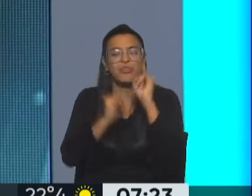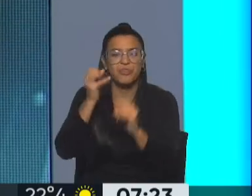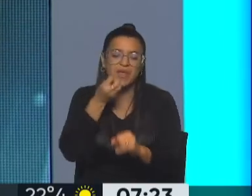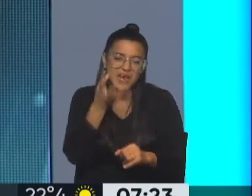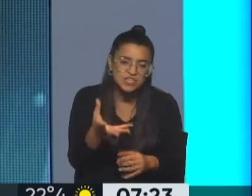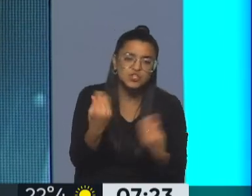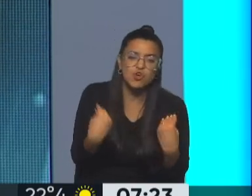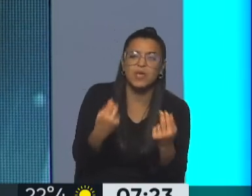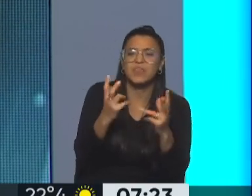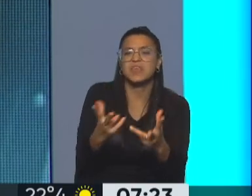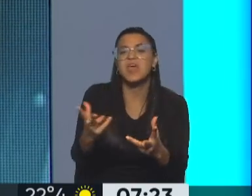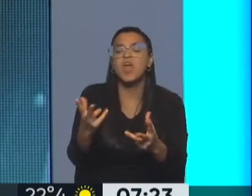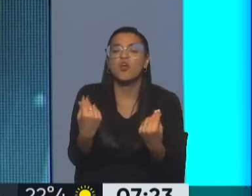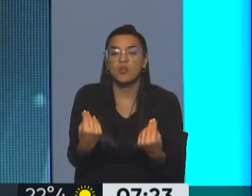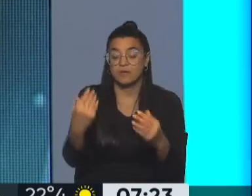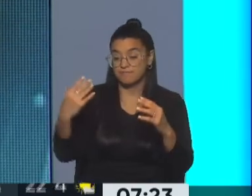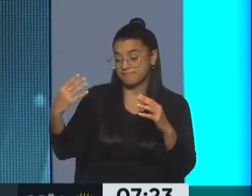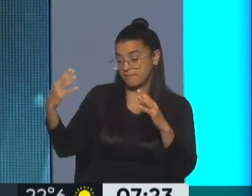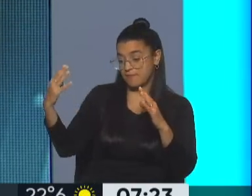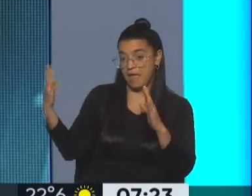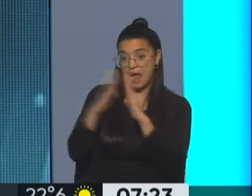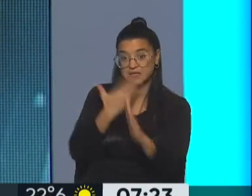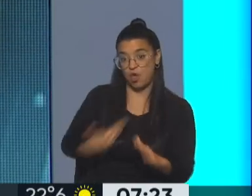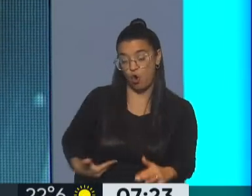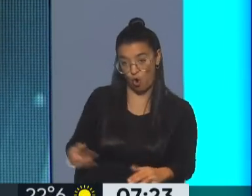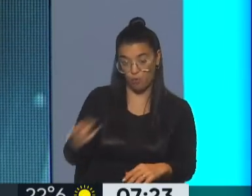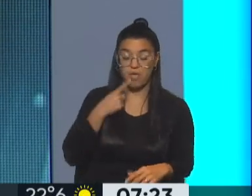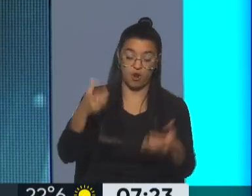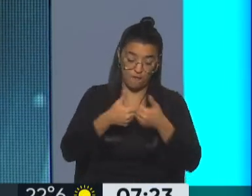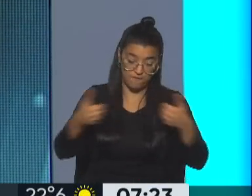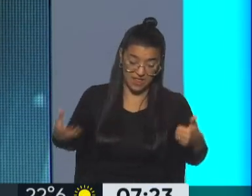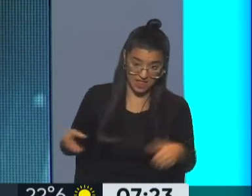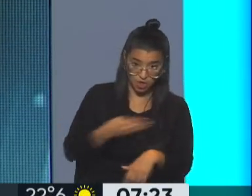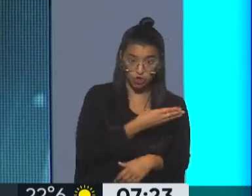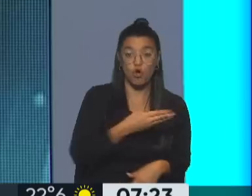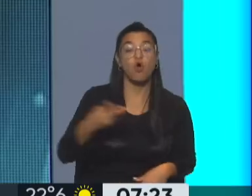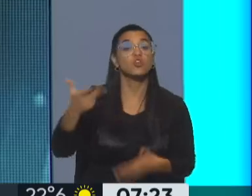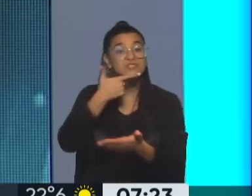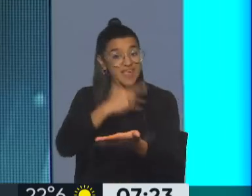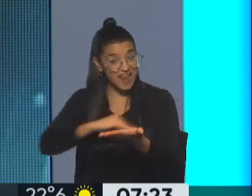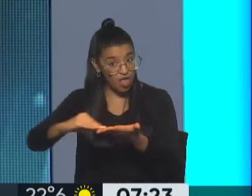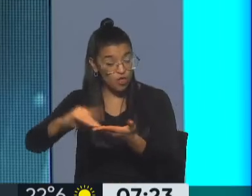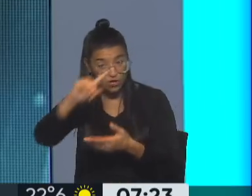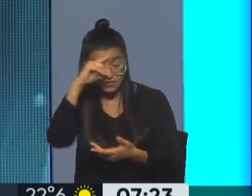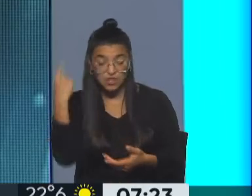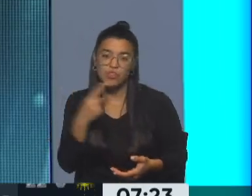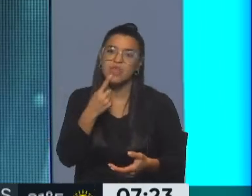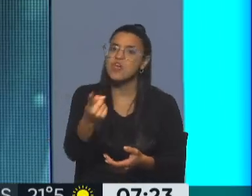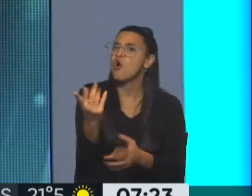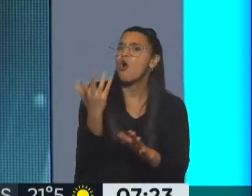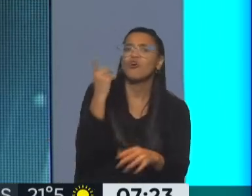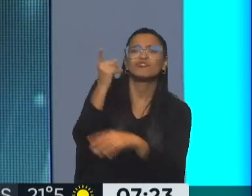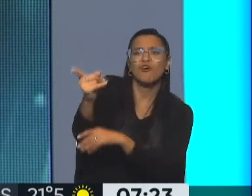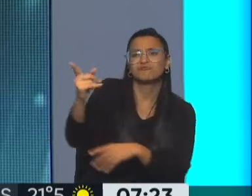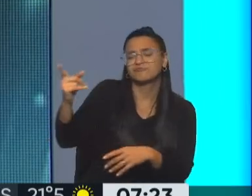las interpretaciones que se hicieron desde la Casa de Gobierno. El Frente de Todos, desde el Senado Nacional, habló de golpe institucional